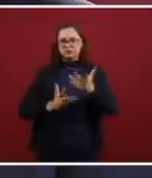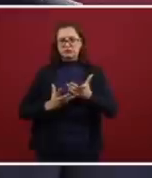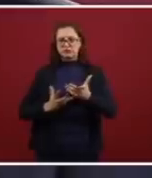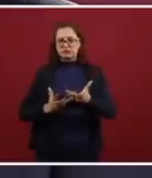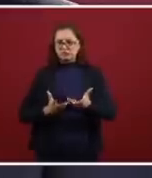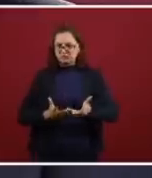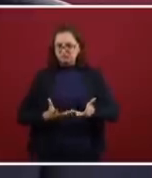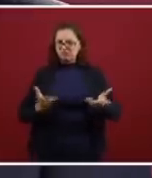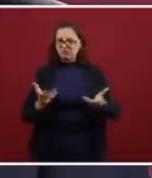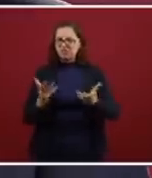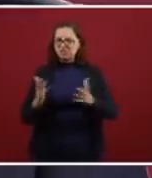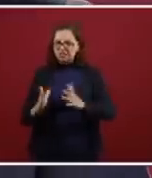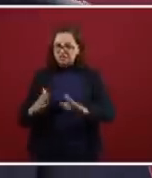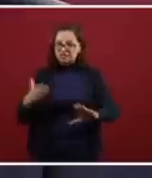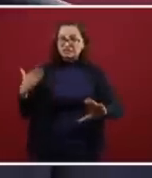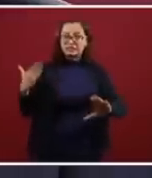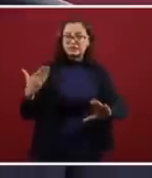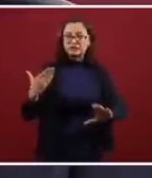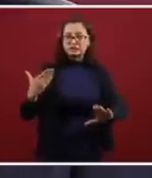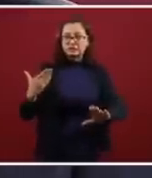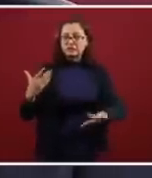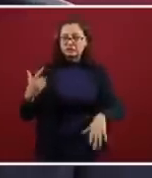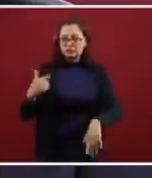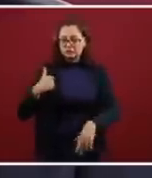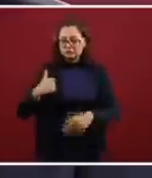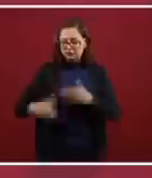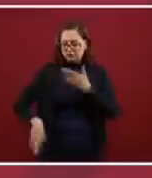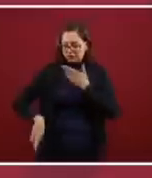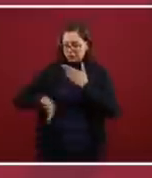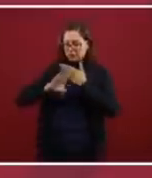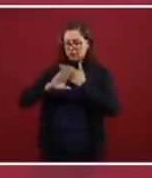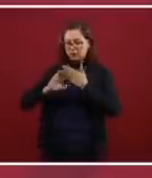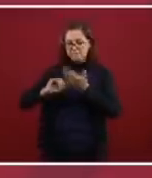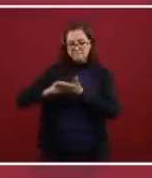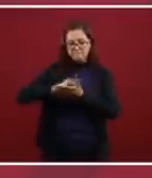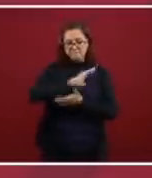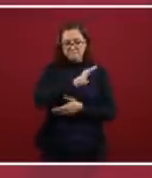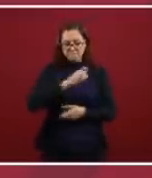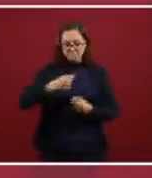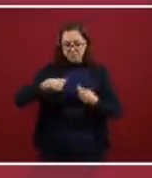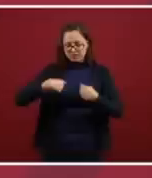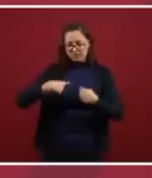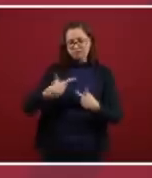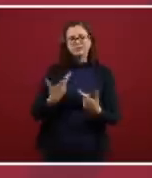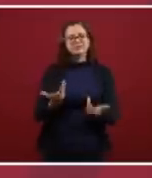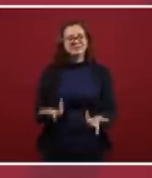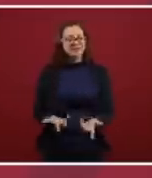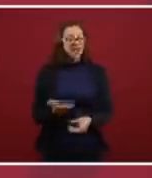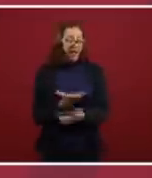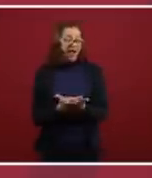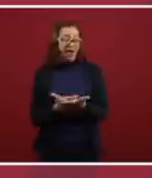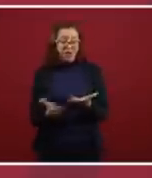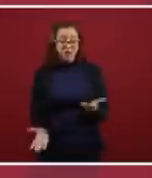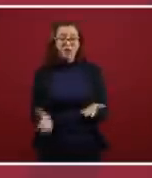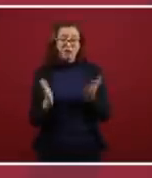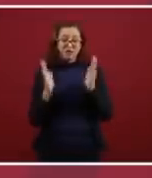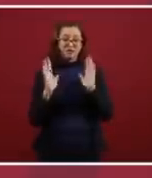podrían ser despedidos ellos. Así están las cosas.